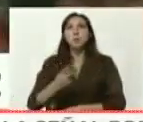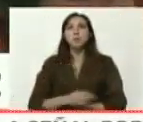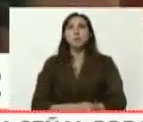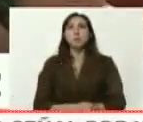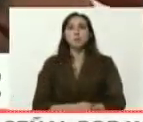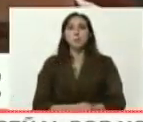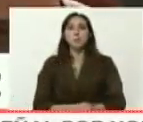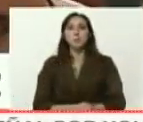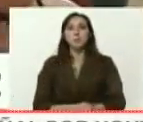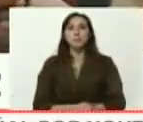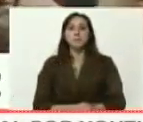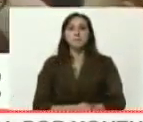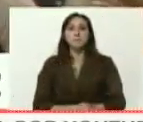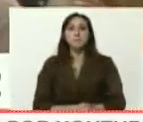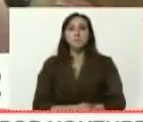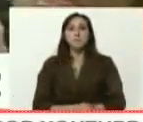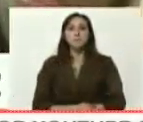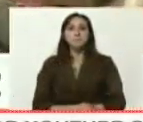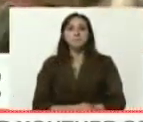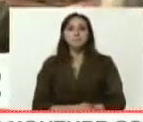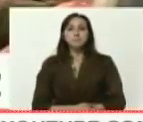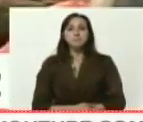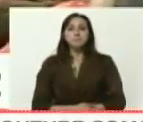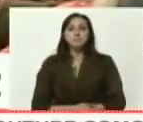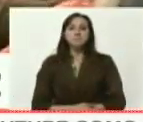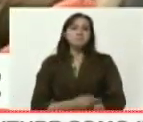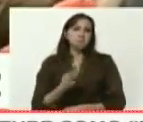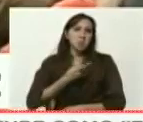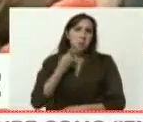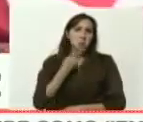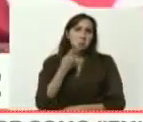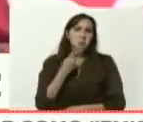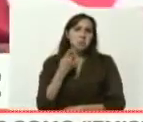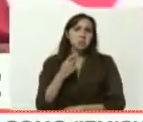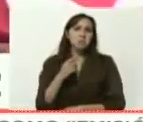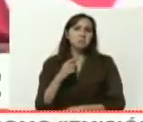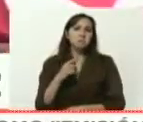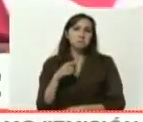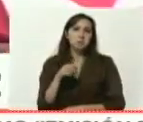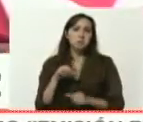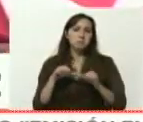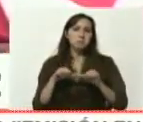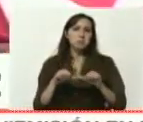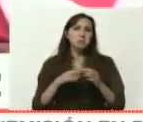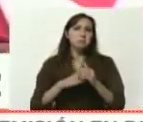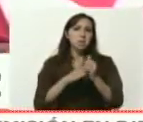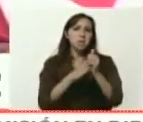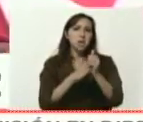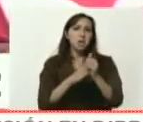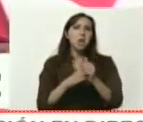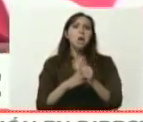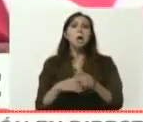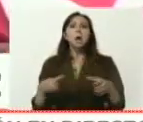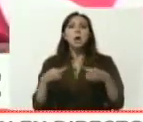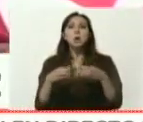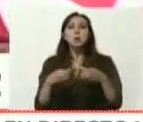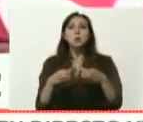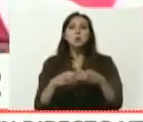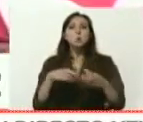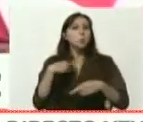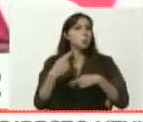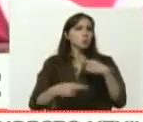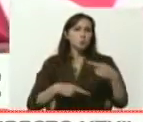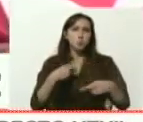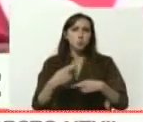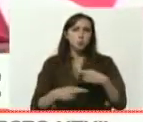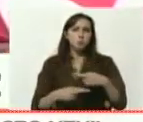etcétera. Y ahí definimos esa política del voto nulo, dirigida esencialmente a grupos revolucionarios allí, que se debatían entre